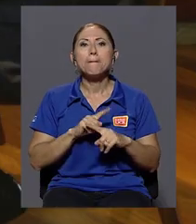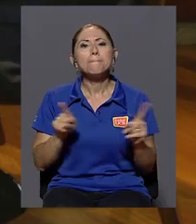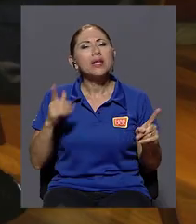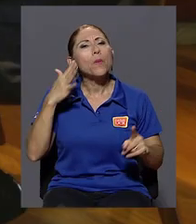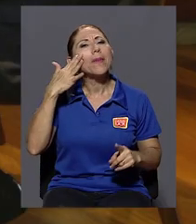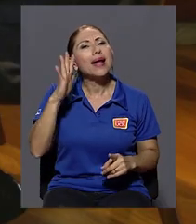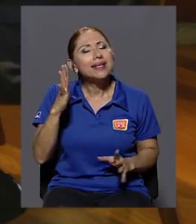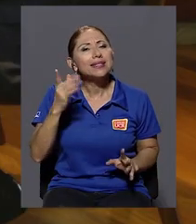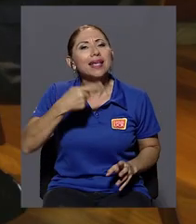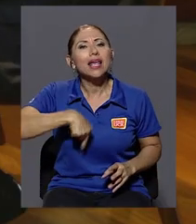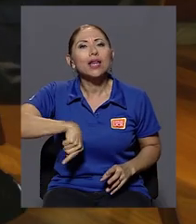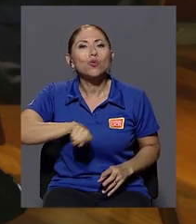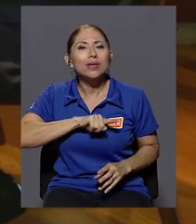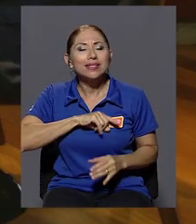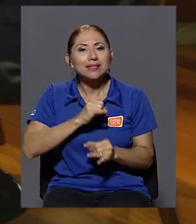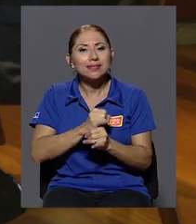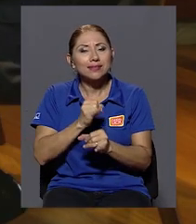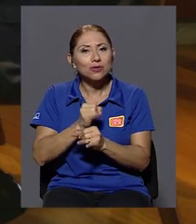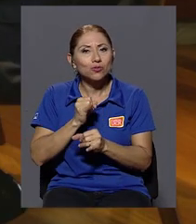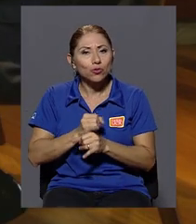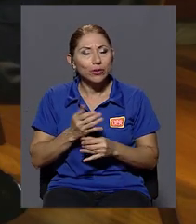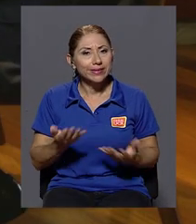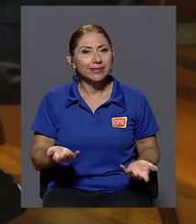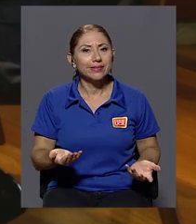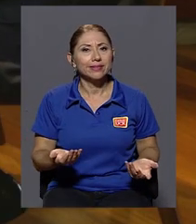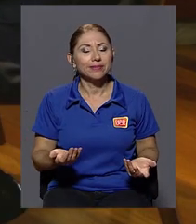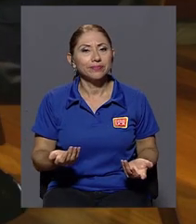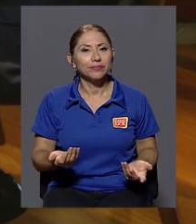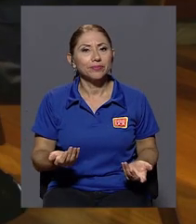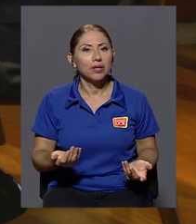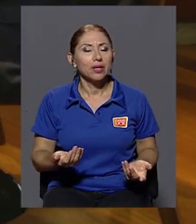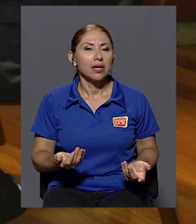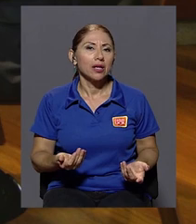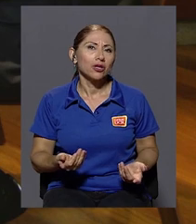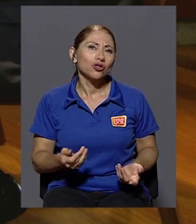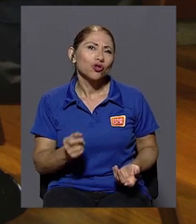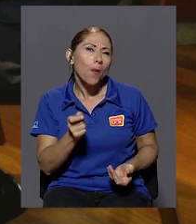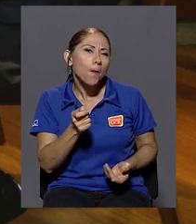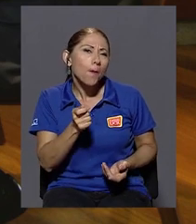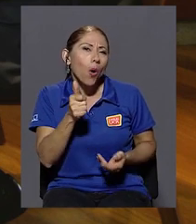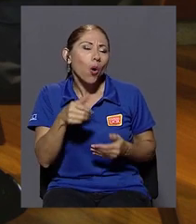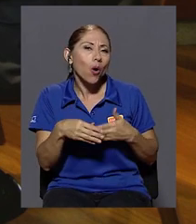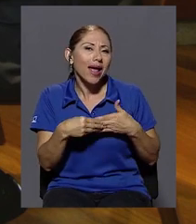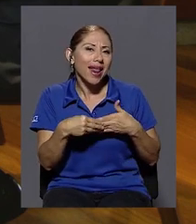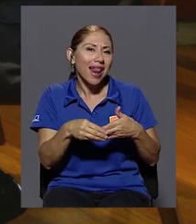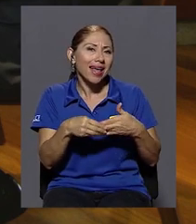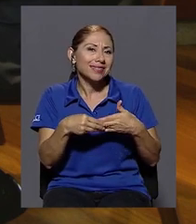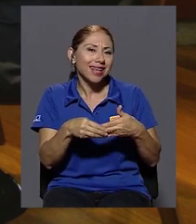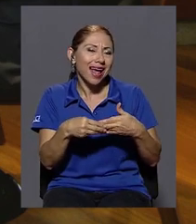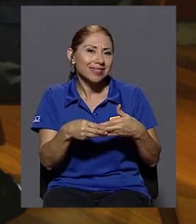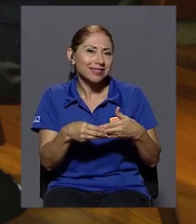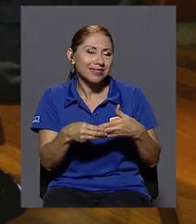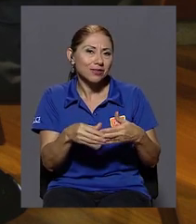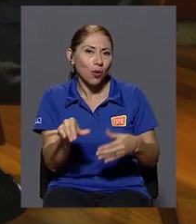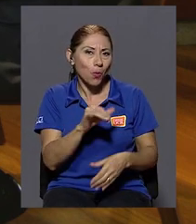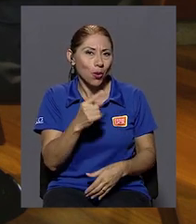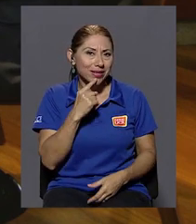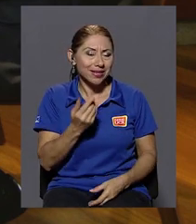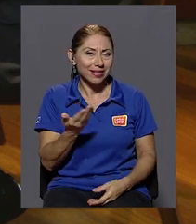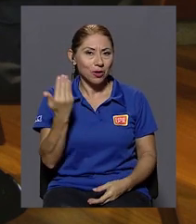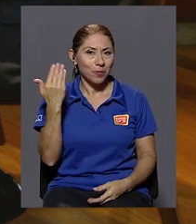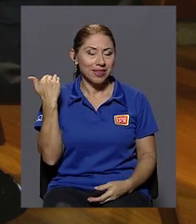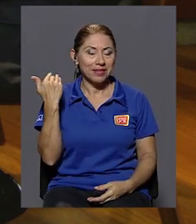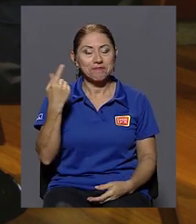pero parece que nuestras instituciones son poco elásticas, como lo decía anteriormente,